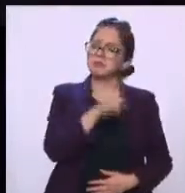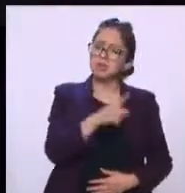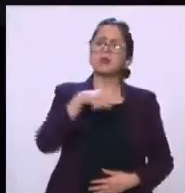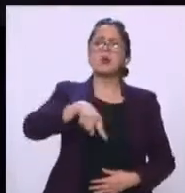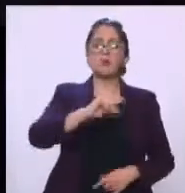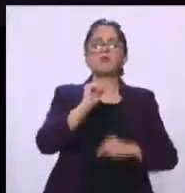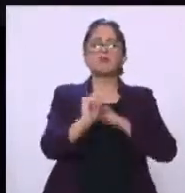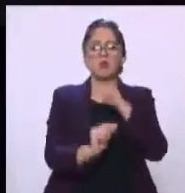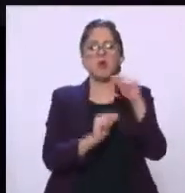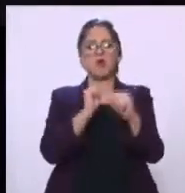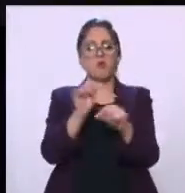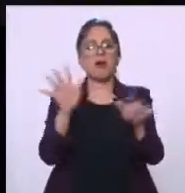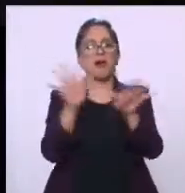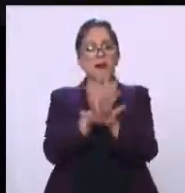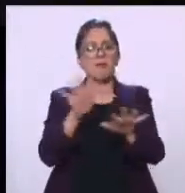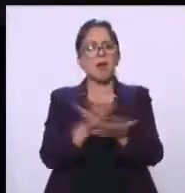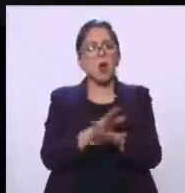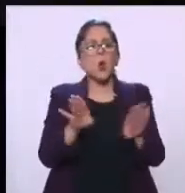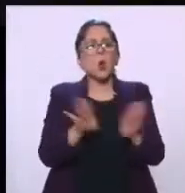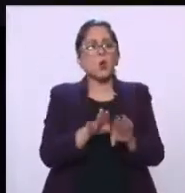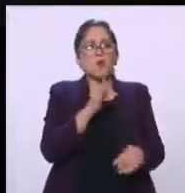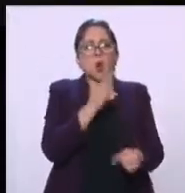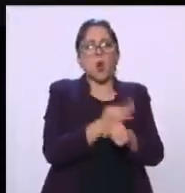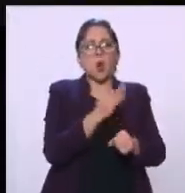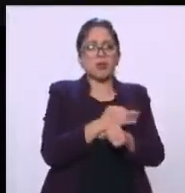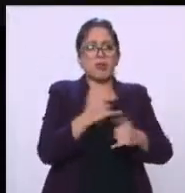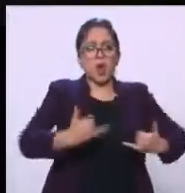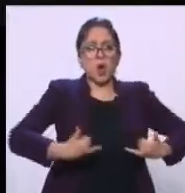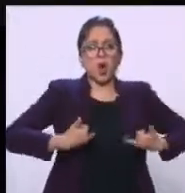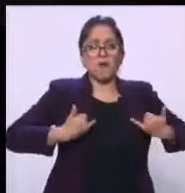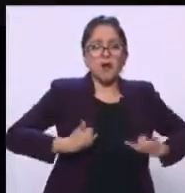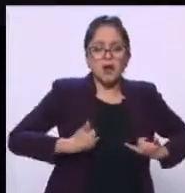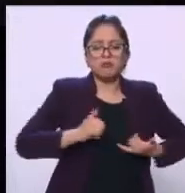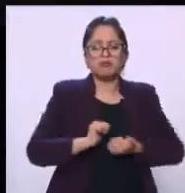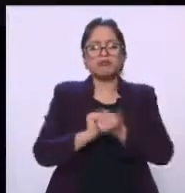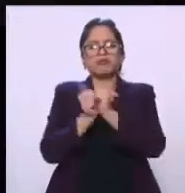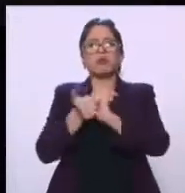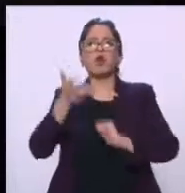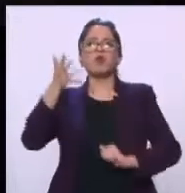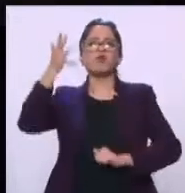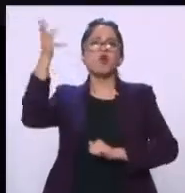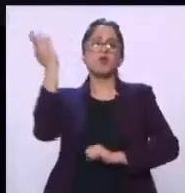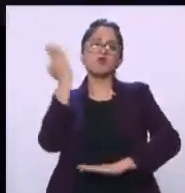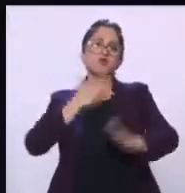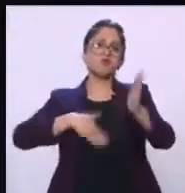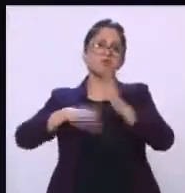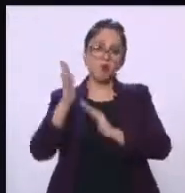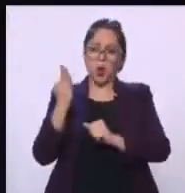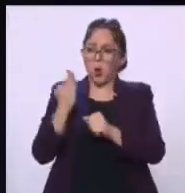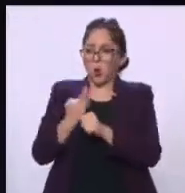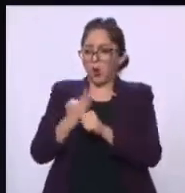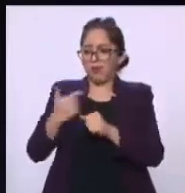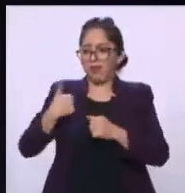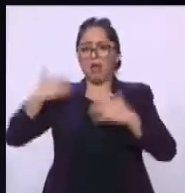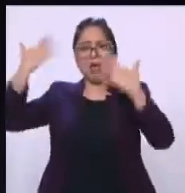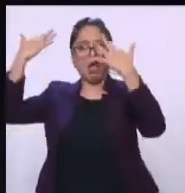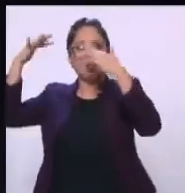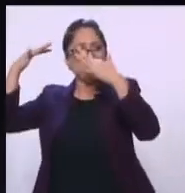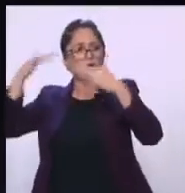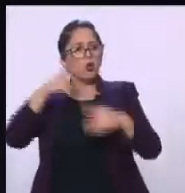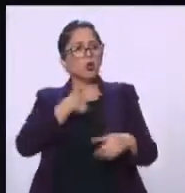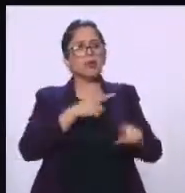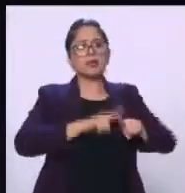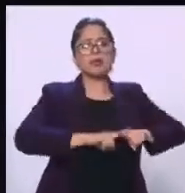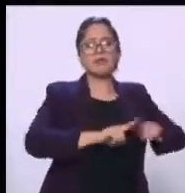por completo la manera en la que los jóvenes de hoy van a desenvolverse muy distinto a lo que somos los adultos de hoy en el futuro. Samuel,